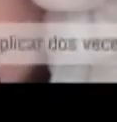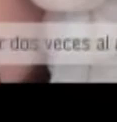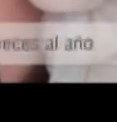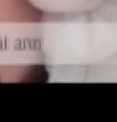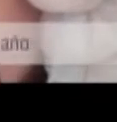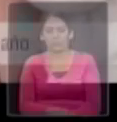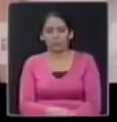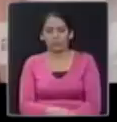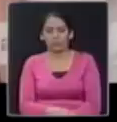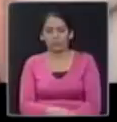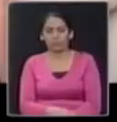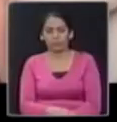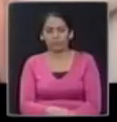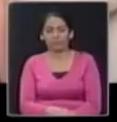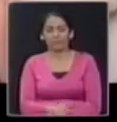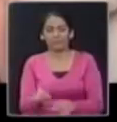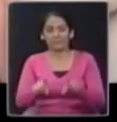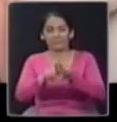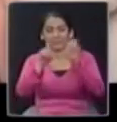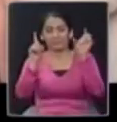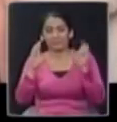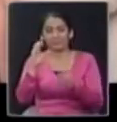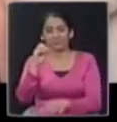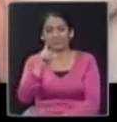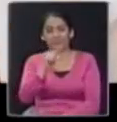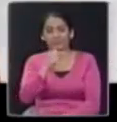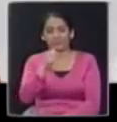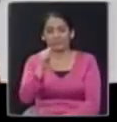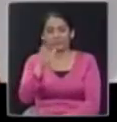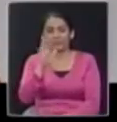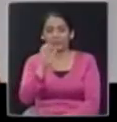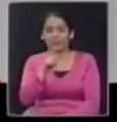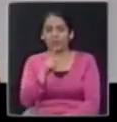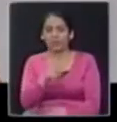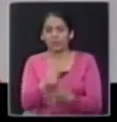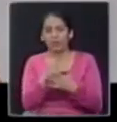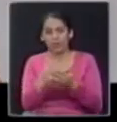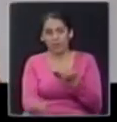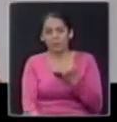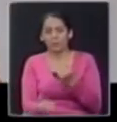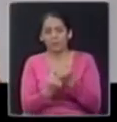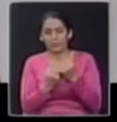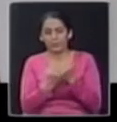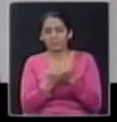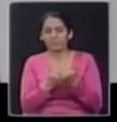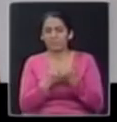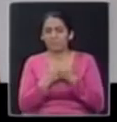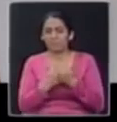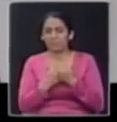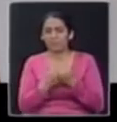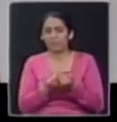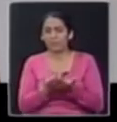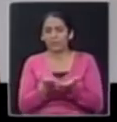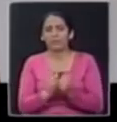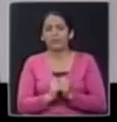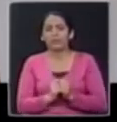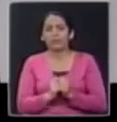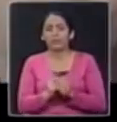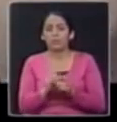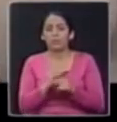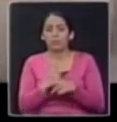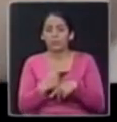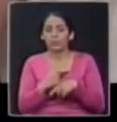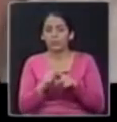las puertas sin ningún interés comercial. Nos brindan el asesoramiento, como le había mencionado, pero también los materiales y